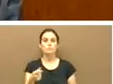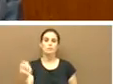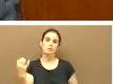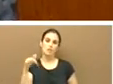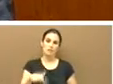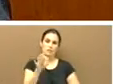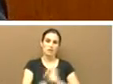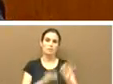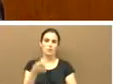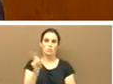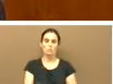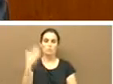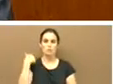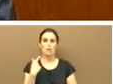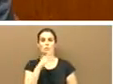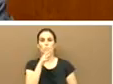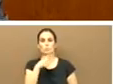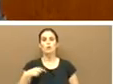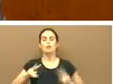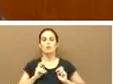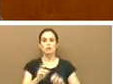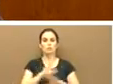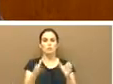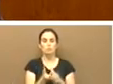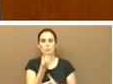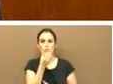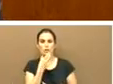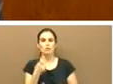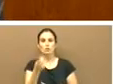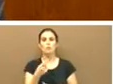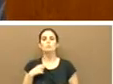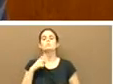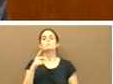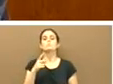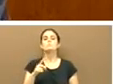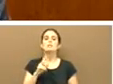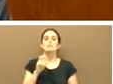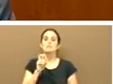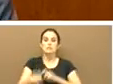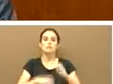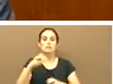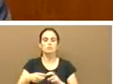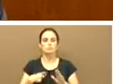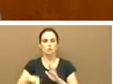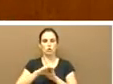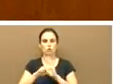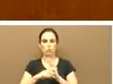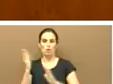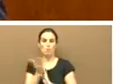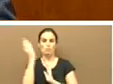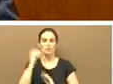un mes aprobó a iniciativa del Partido Socialista la presentación de un recurso de inconstitucionalidad. Señorías,